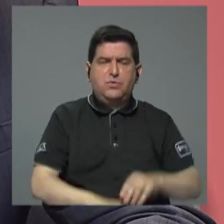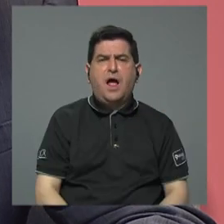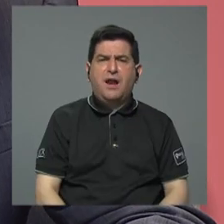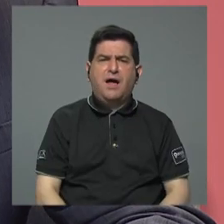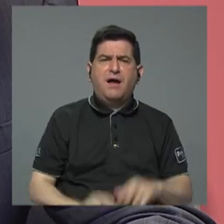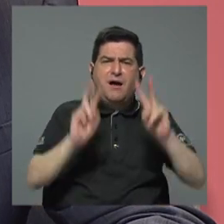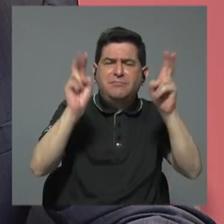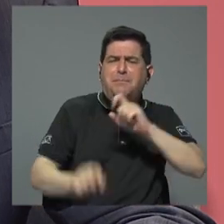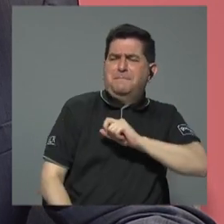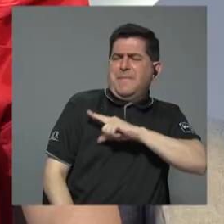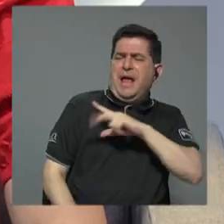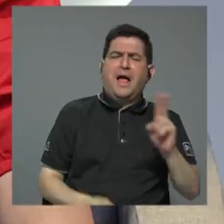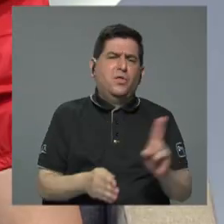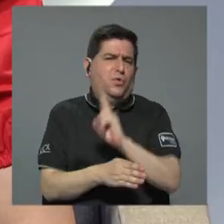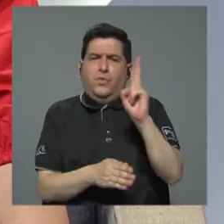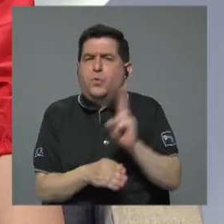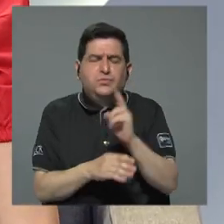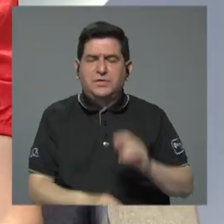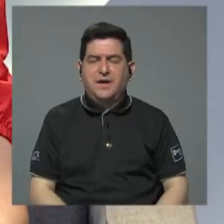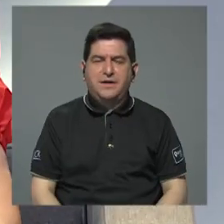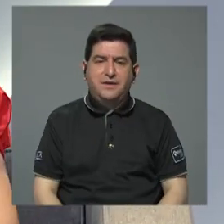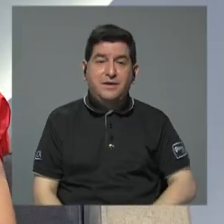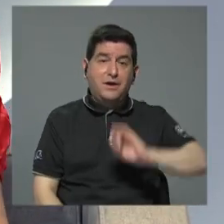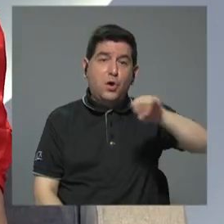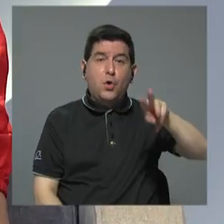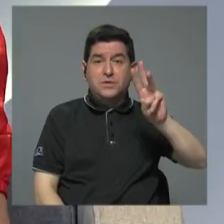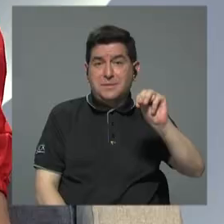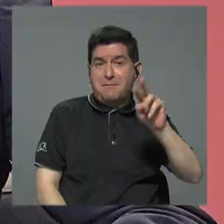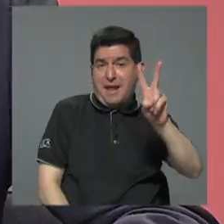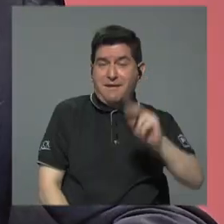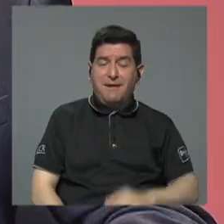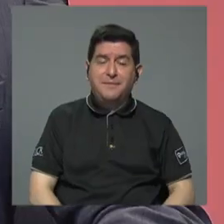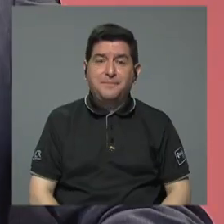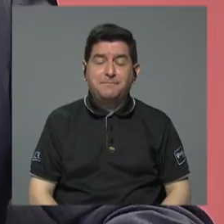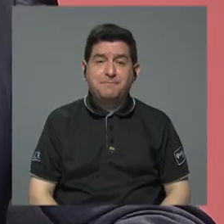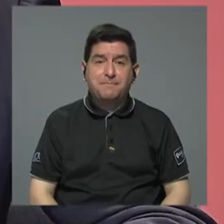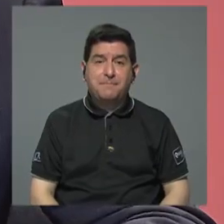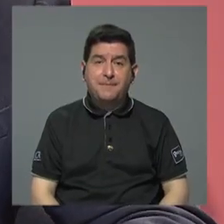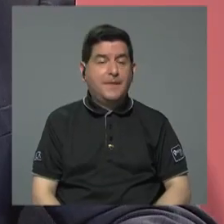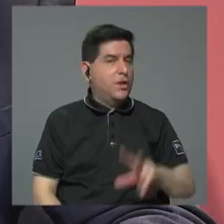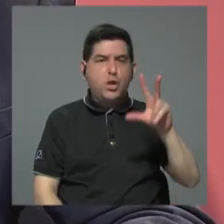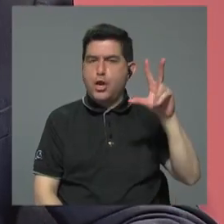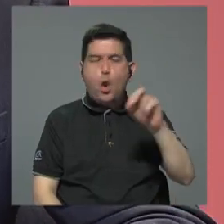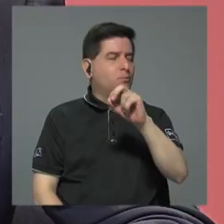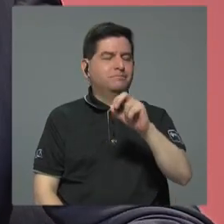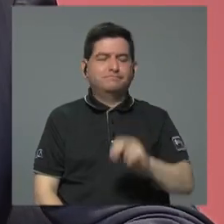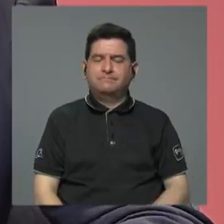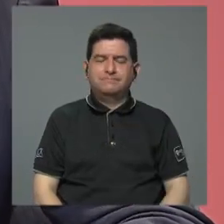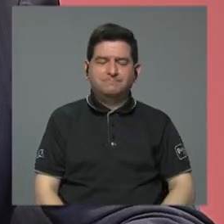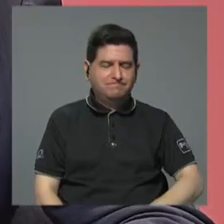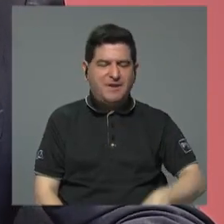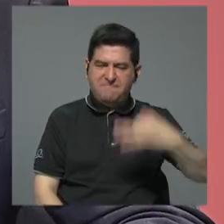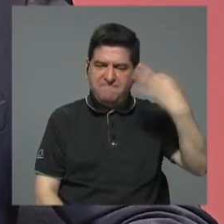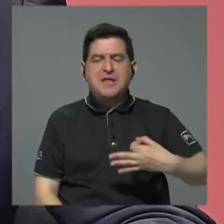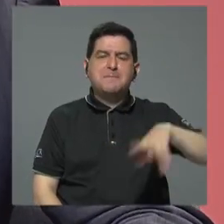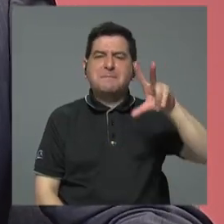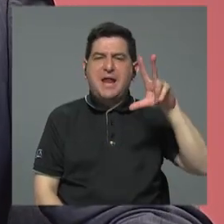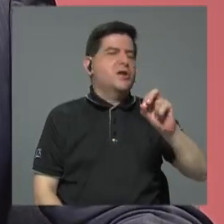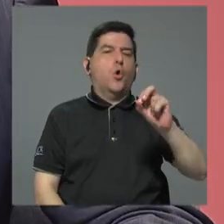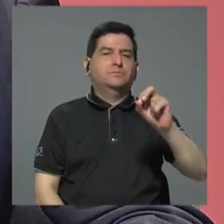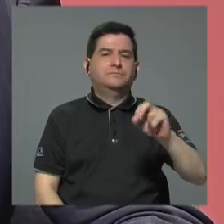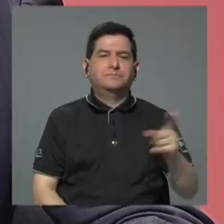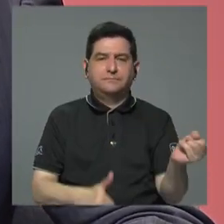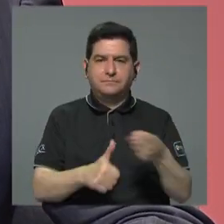usarlo. José María Villalta. Bueno, definitivamente no. Definitivamente no, en primer